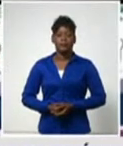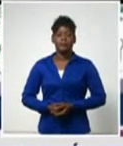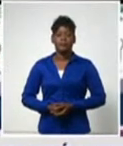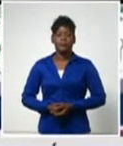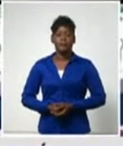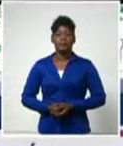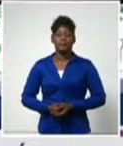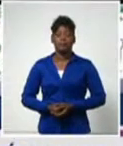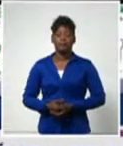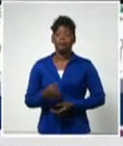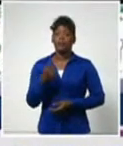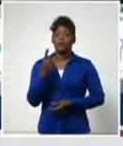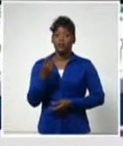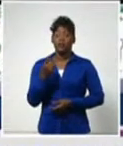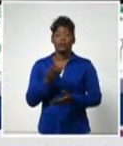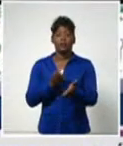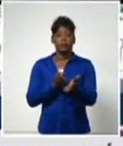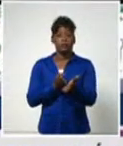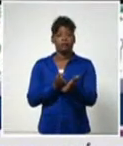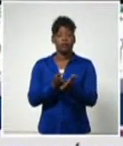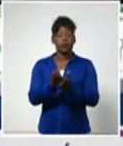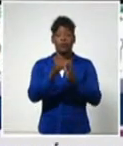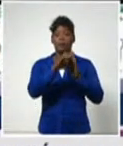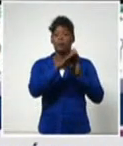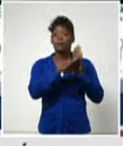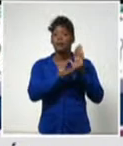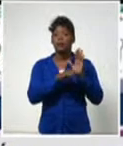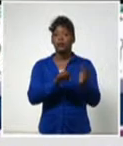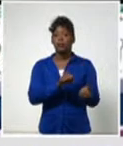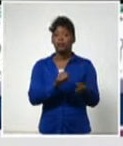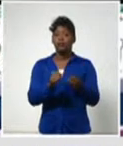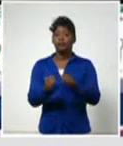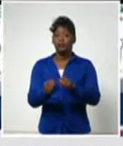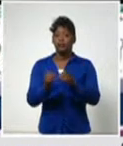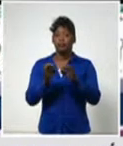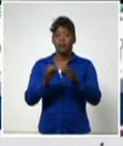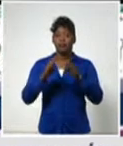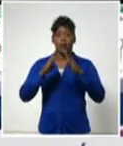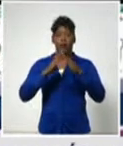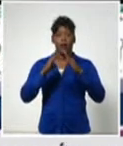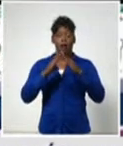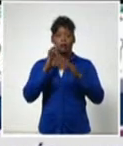La necesidad de continuar con las medidas de autoprotección en los hogares y en los centros de trabajo.